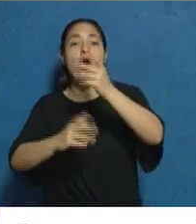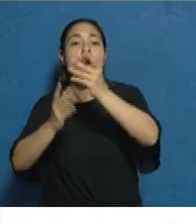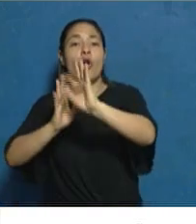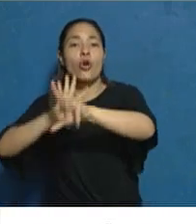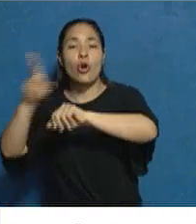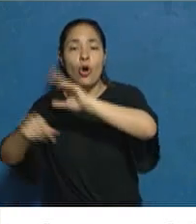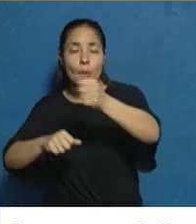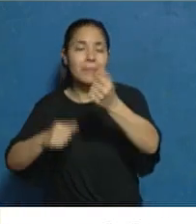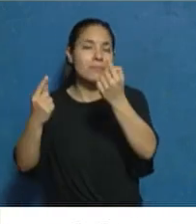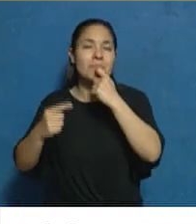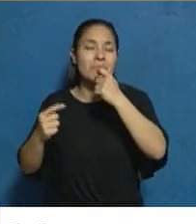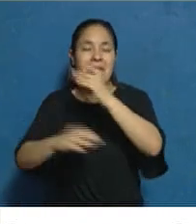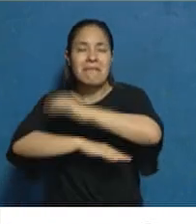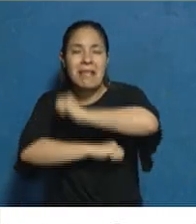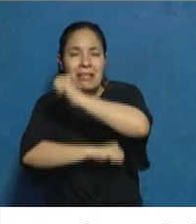encontradas en su domicilio actual, donde fue detenido.